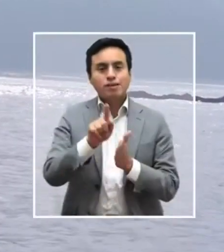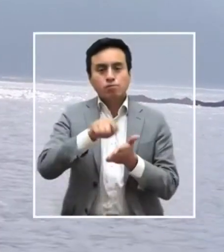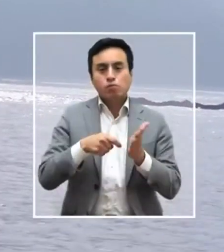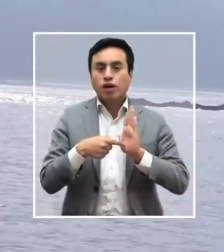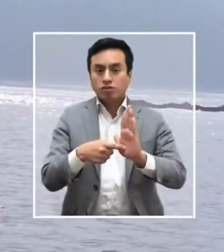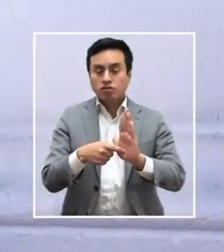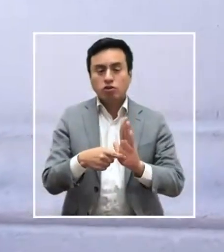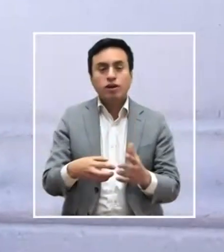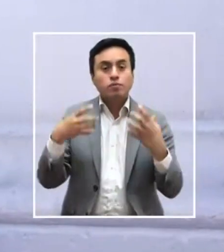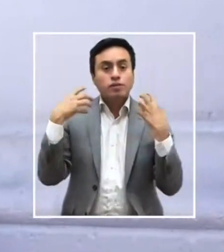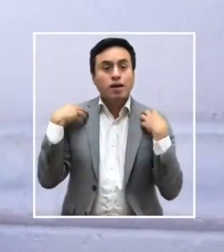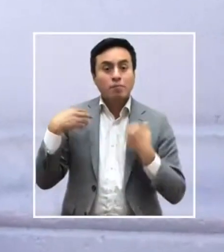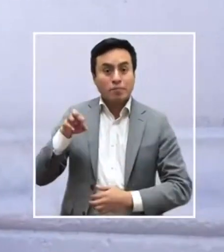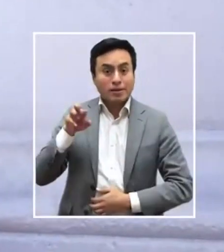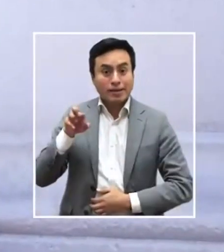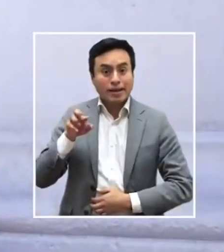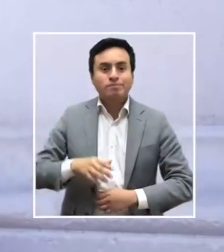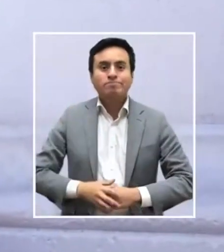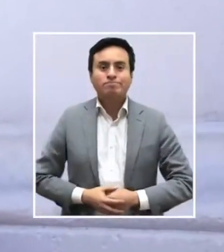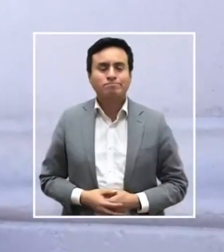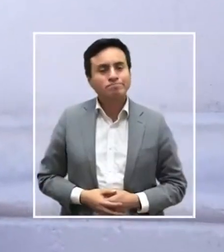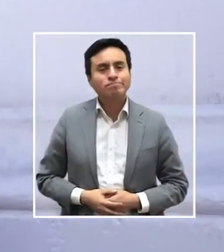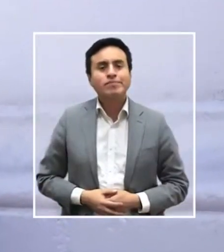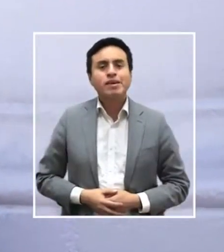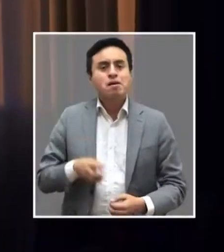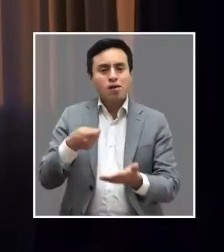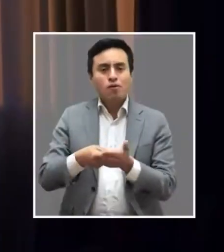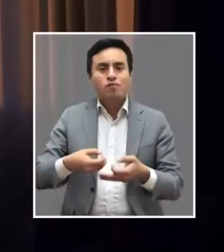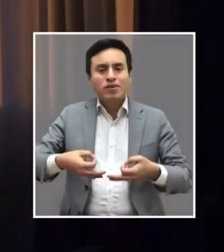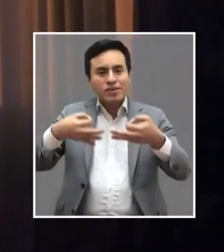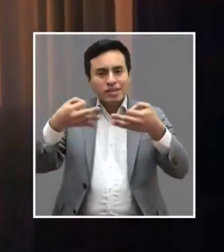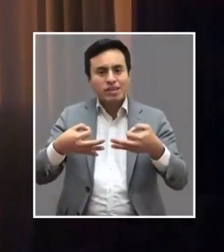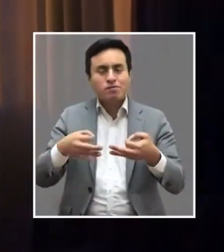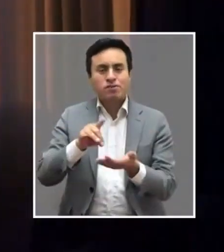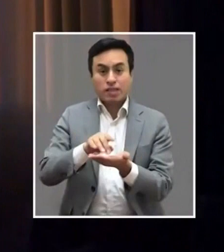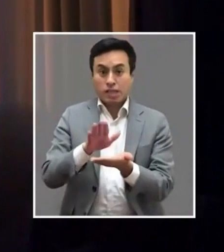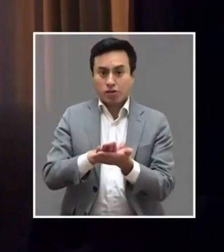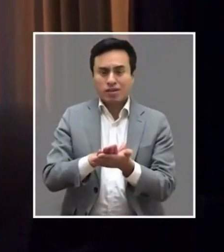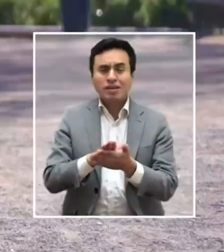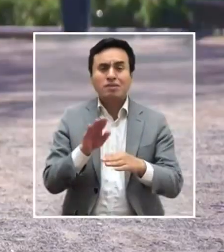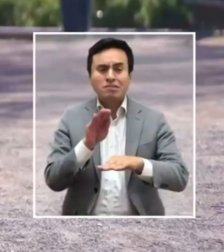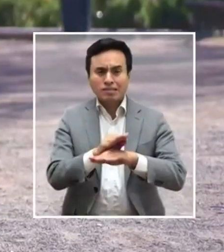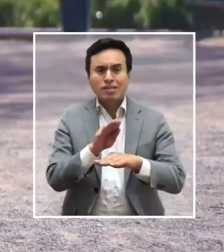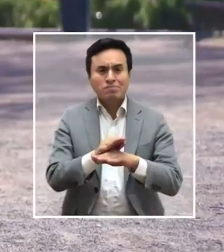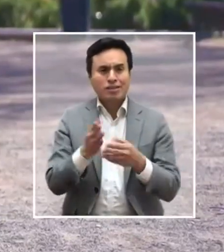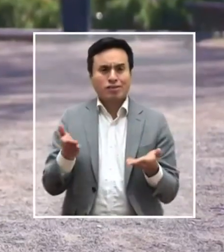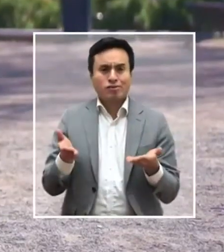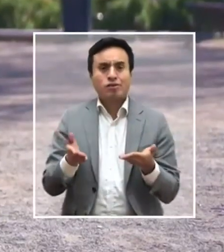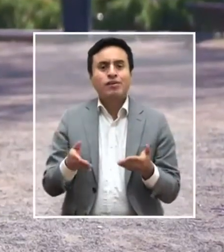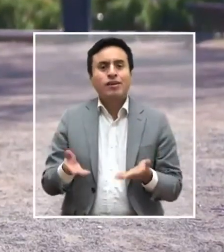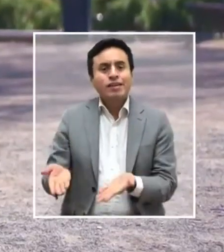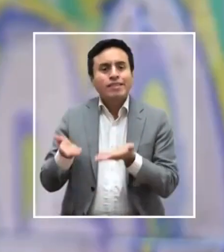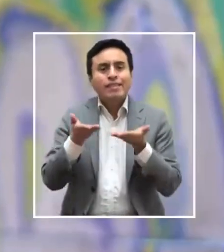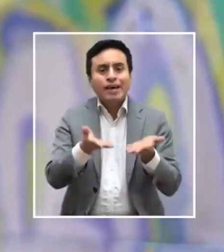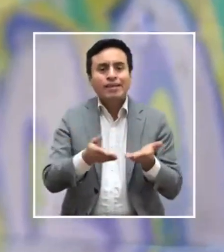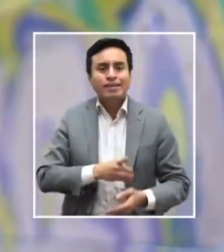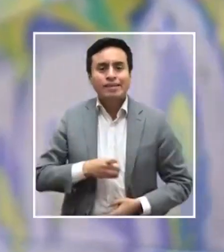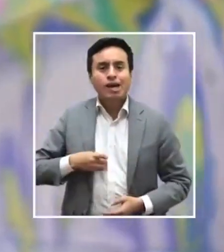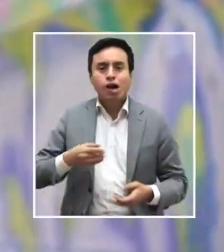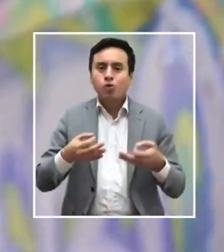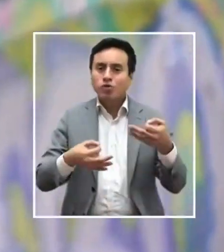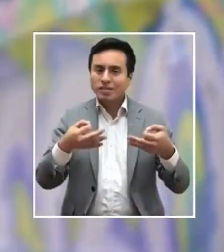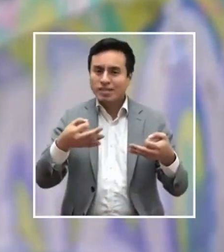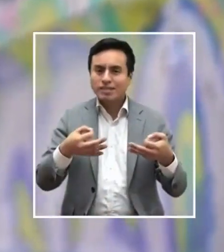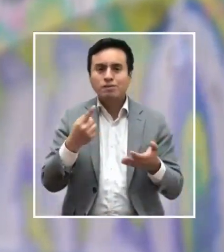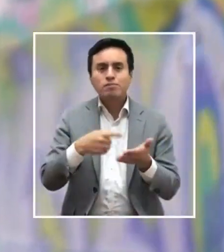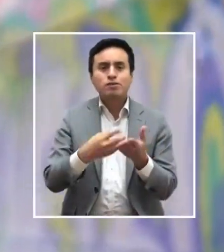van a avalar por ejemplo su situación y en donde uno de los padres, ya sea la madre o el padre, no se está haciendo responsable de esta ley, así que el llamado